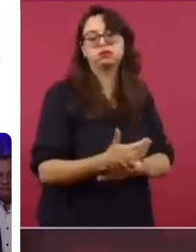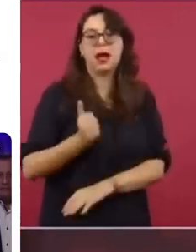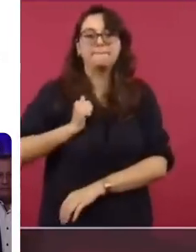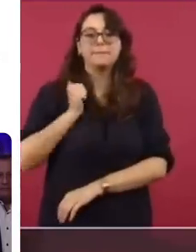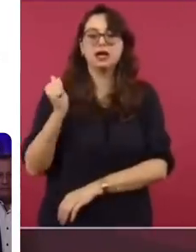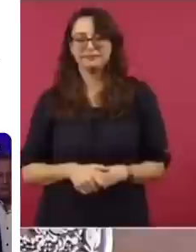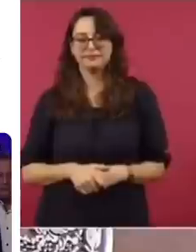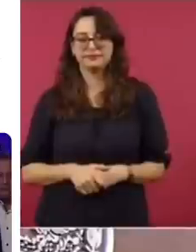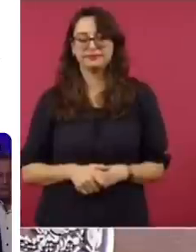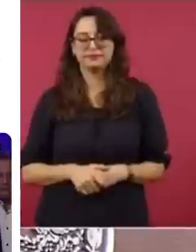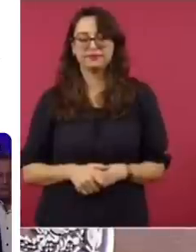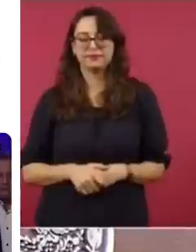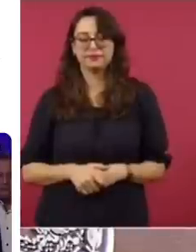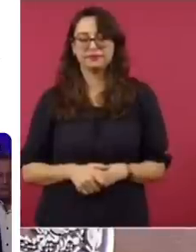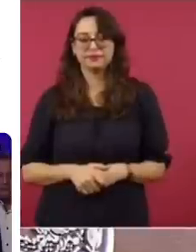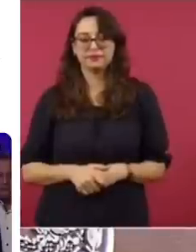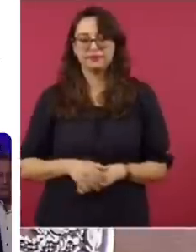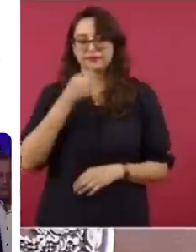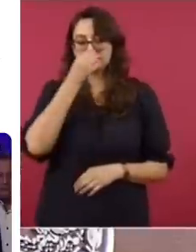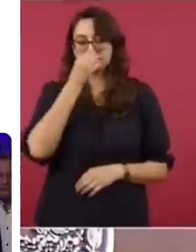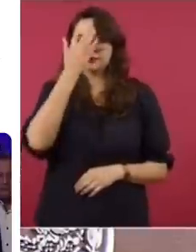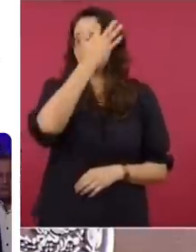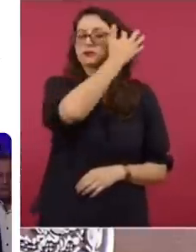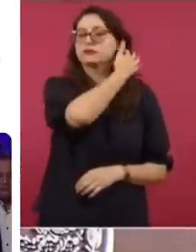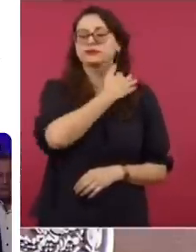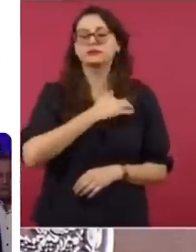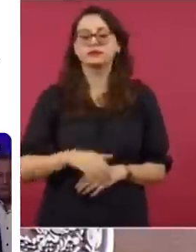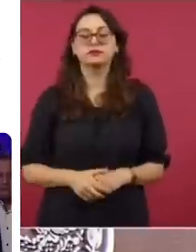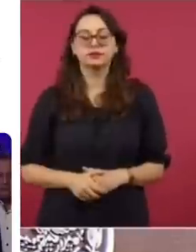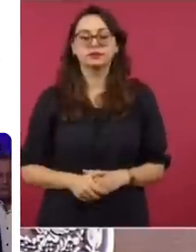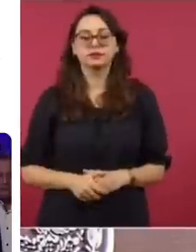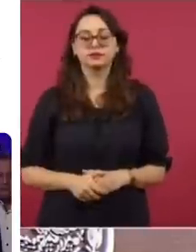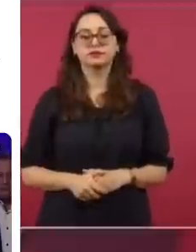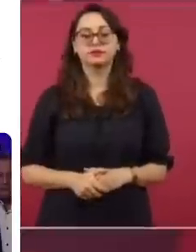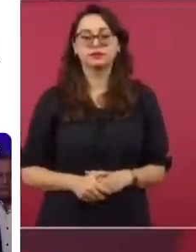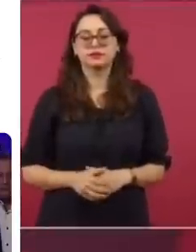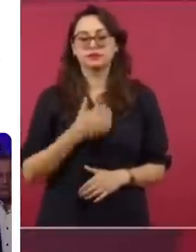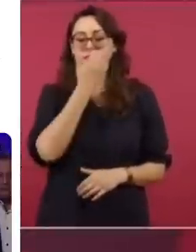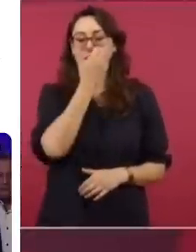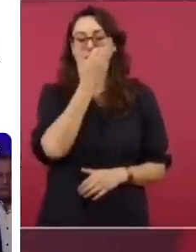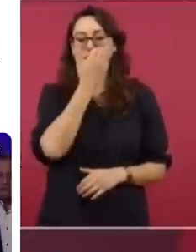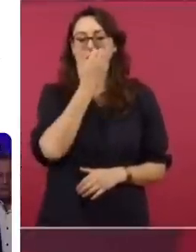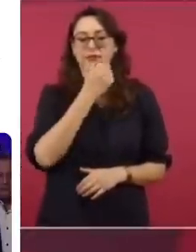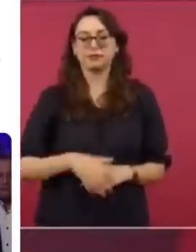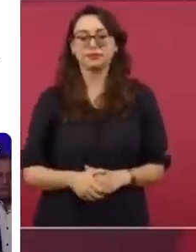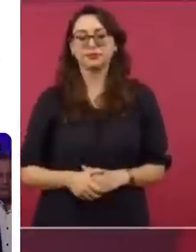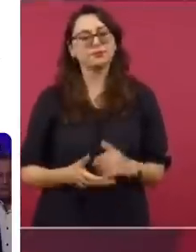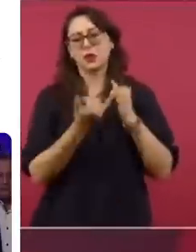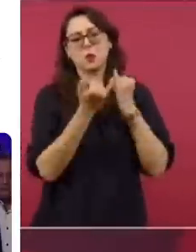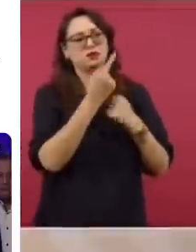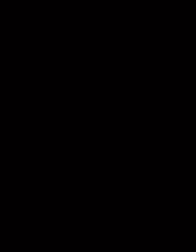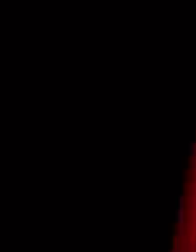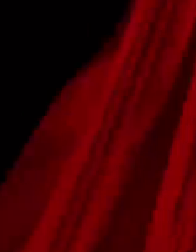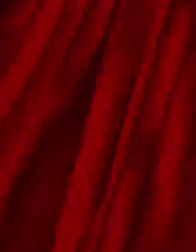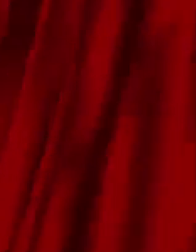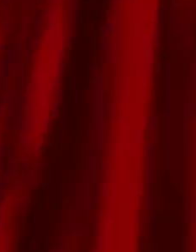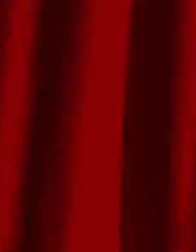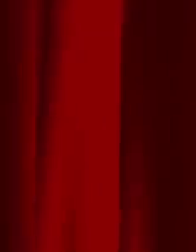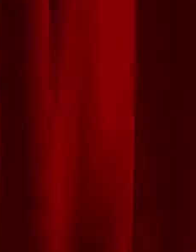ese discurso, ¿no?, en apariencia en contra nuestra, ¿no?, como los republicanos en Estados Unidos, y así es en todo el mundo.